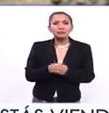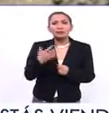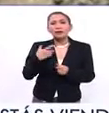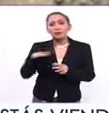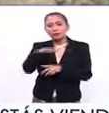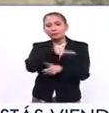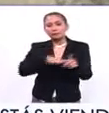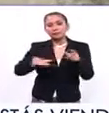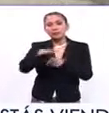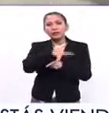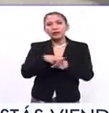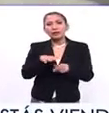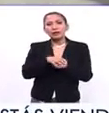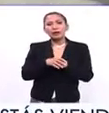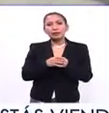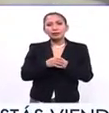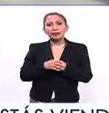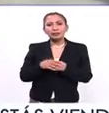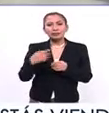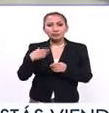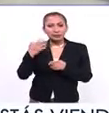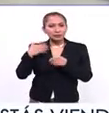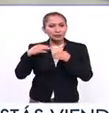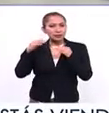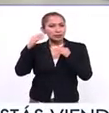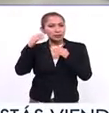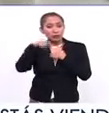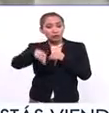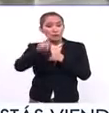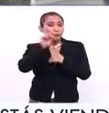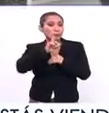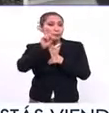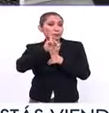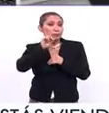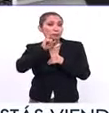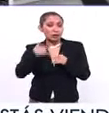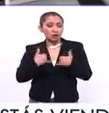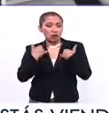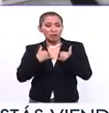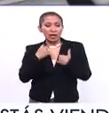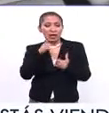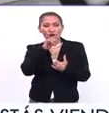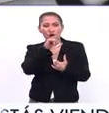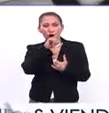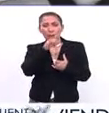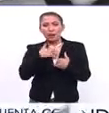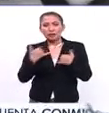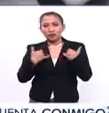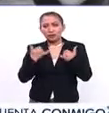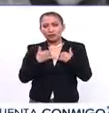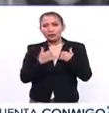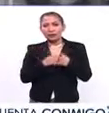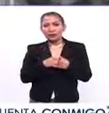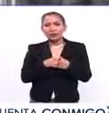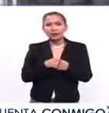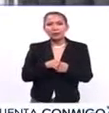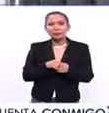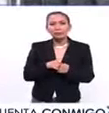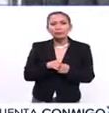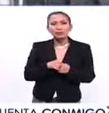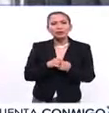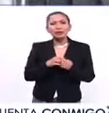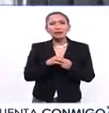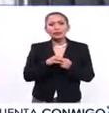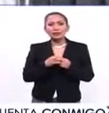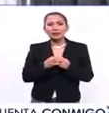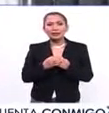al círculo de los surrealistas. Leonora decía que ella era todavía más joven que Remedios Varo, pero entonces decían que, pues, que les